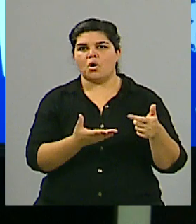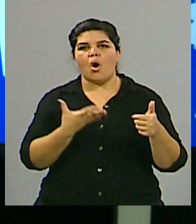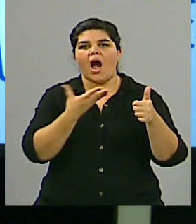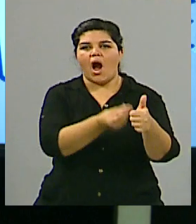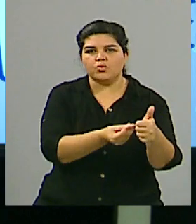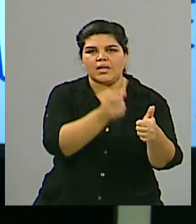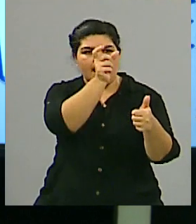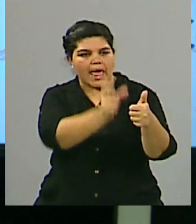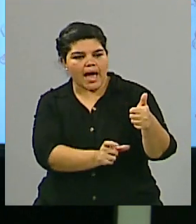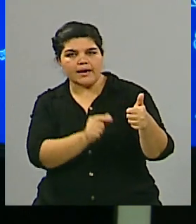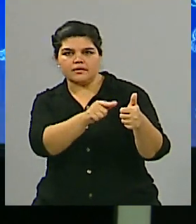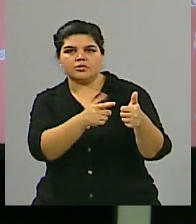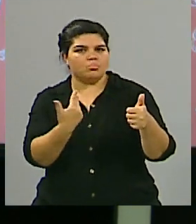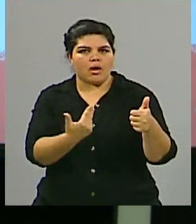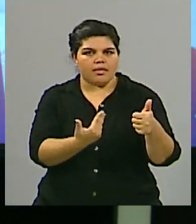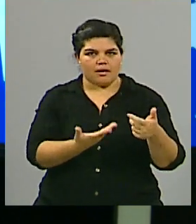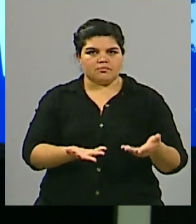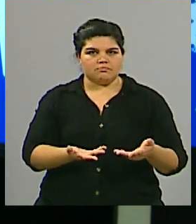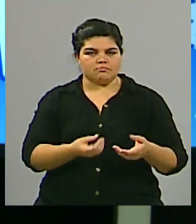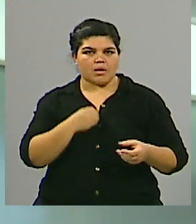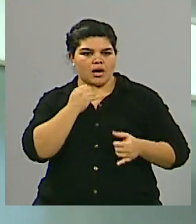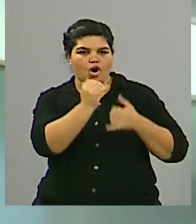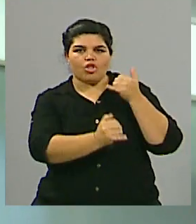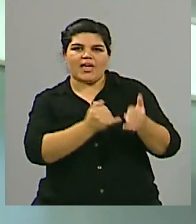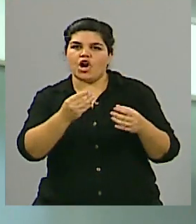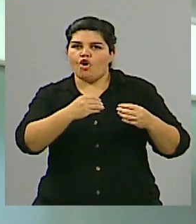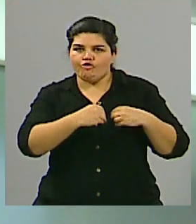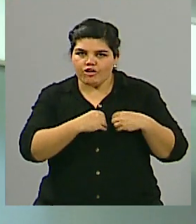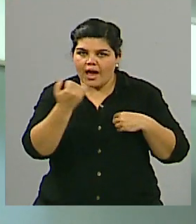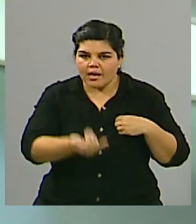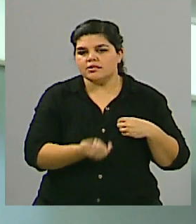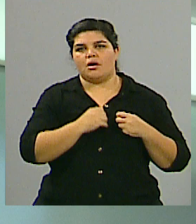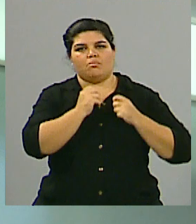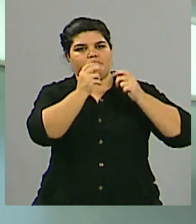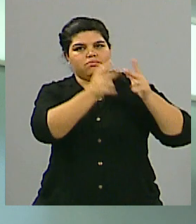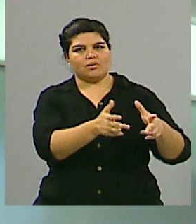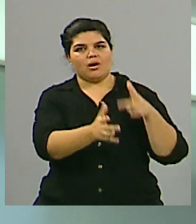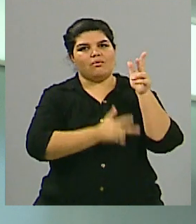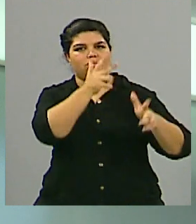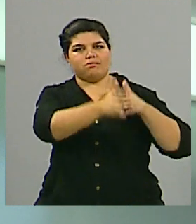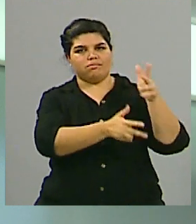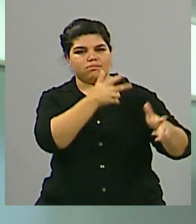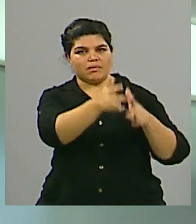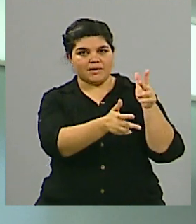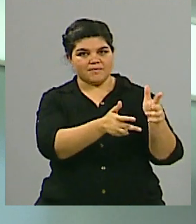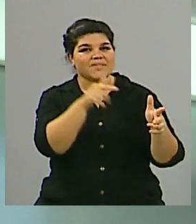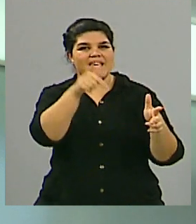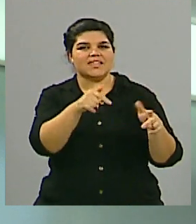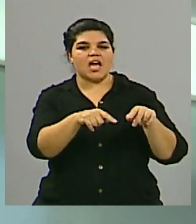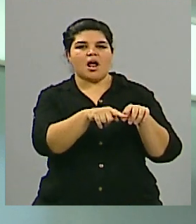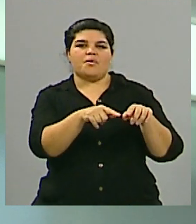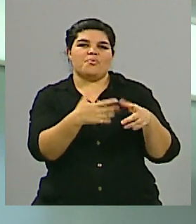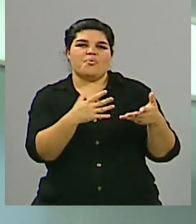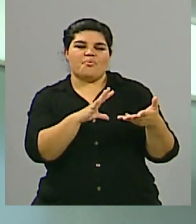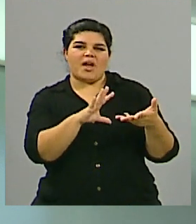recién, pero sí una escuela que tenga claro que mientras yo estoy en este espacio, que debe ser de protección, debe